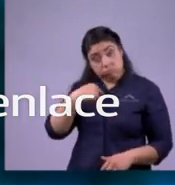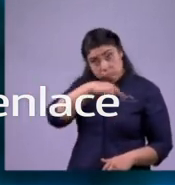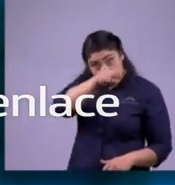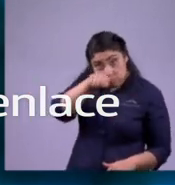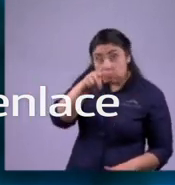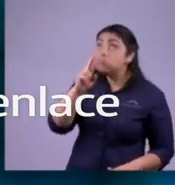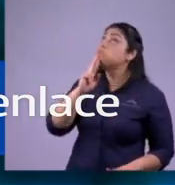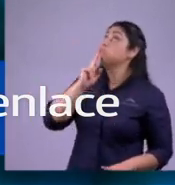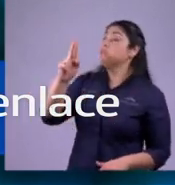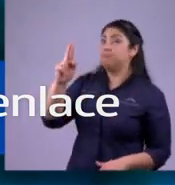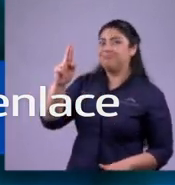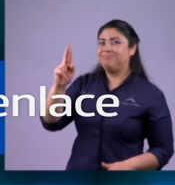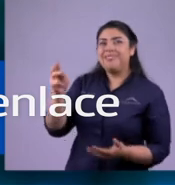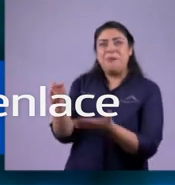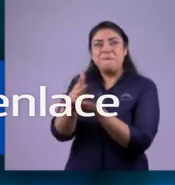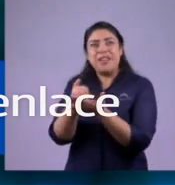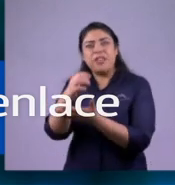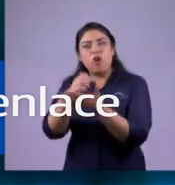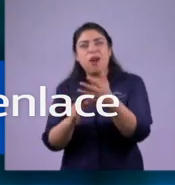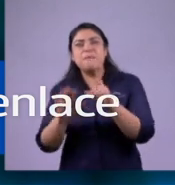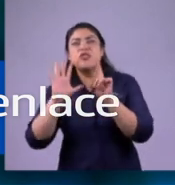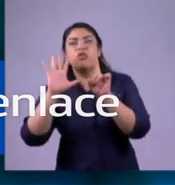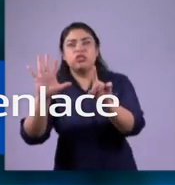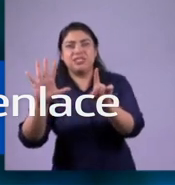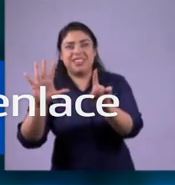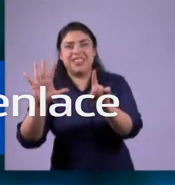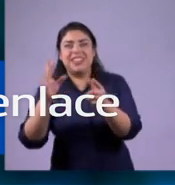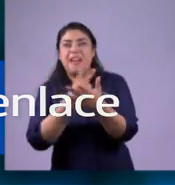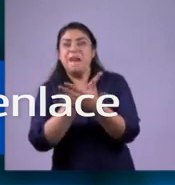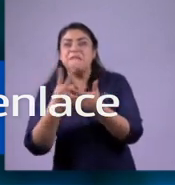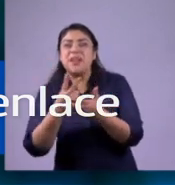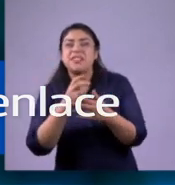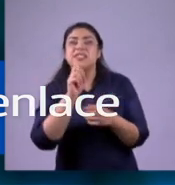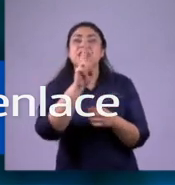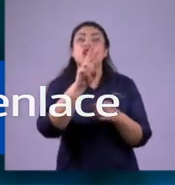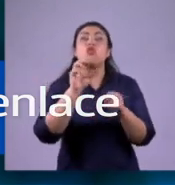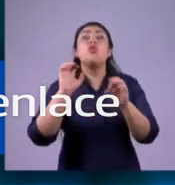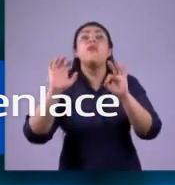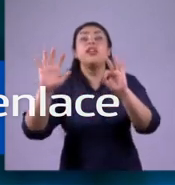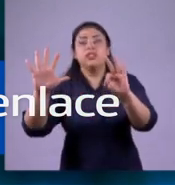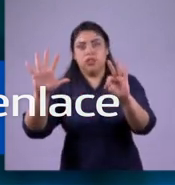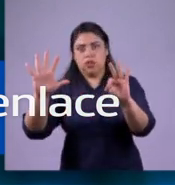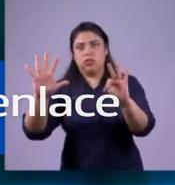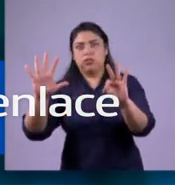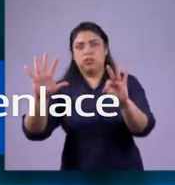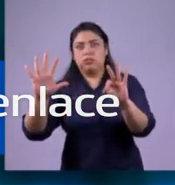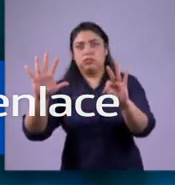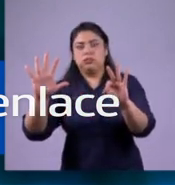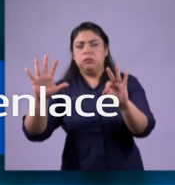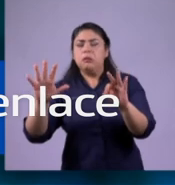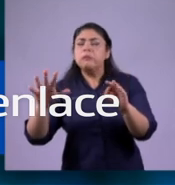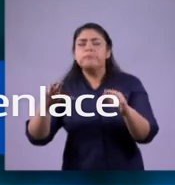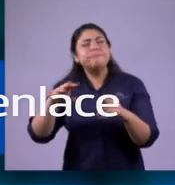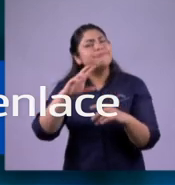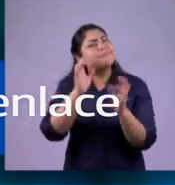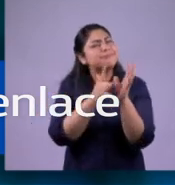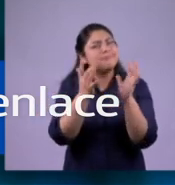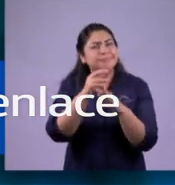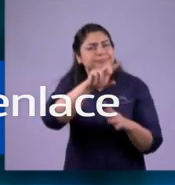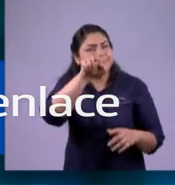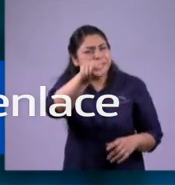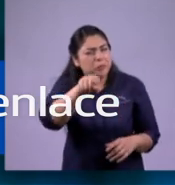y en mateo capítulo 6 verso 28 dice porque usa formáis